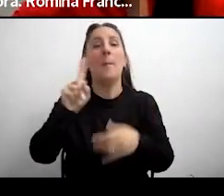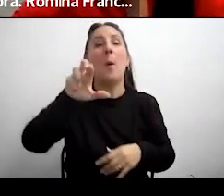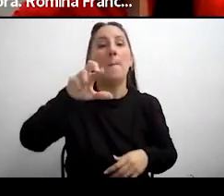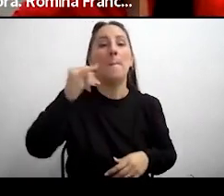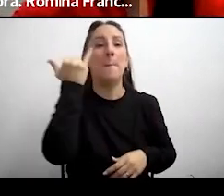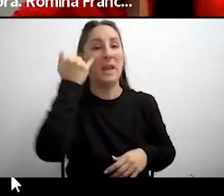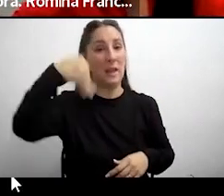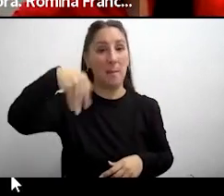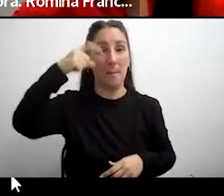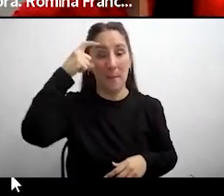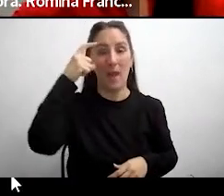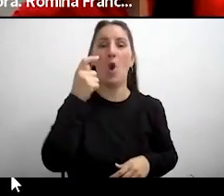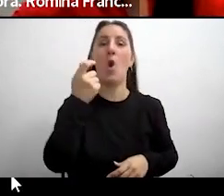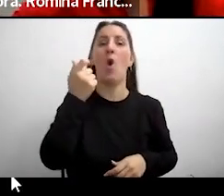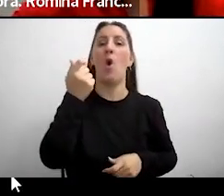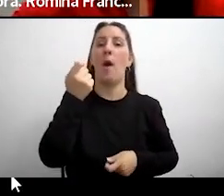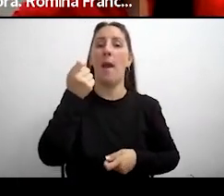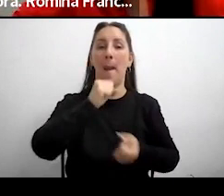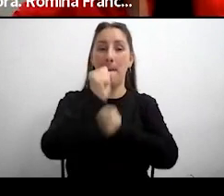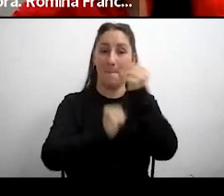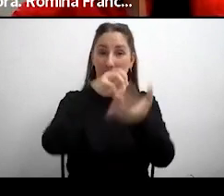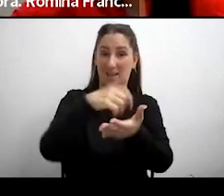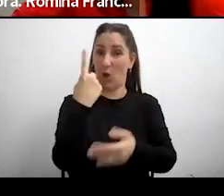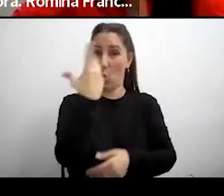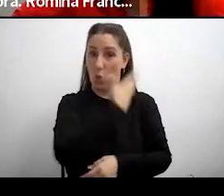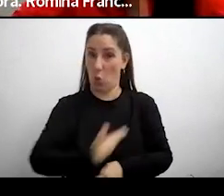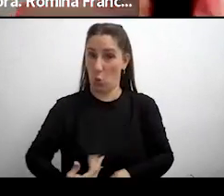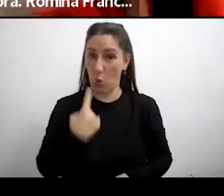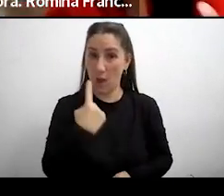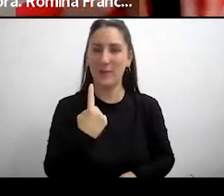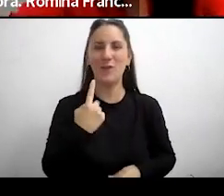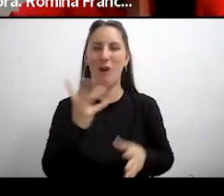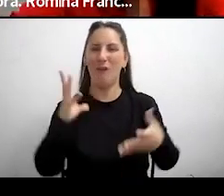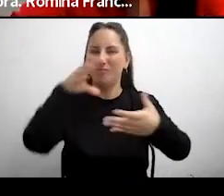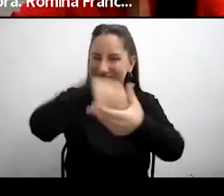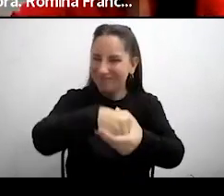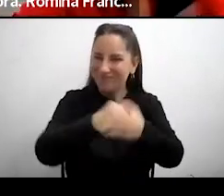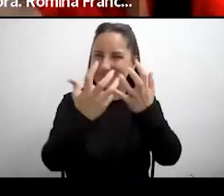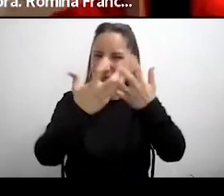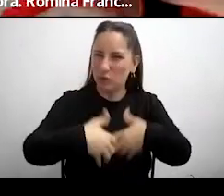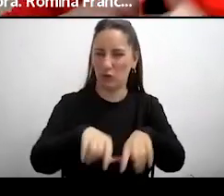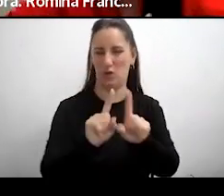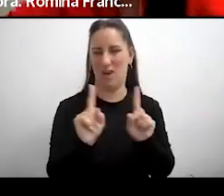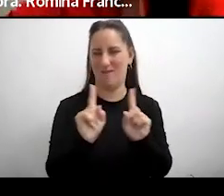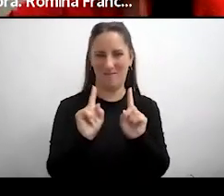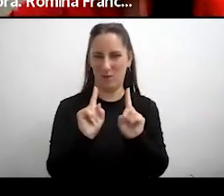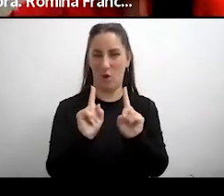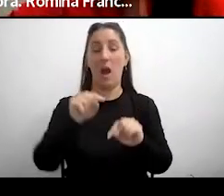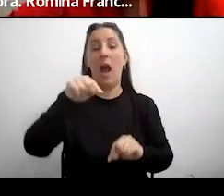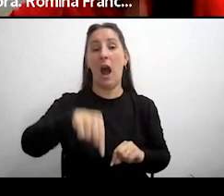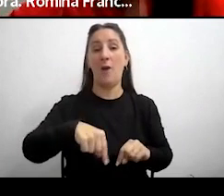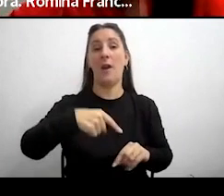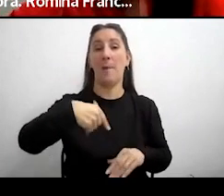es la unipersonal, dudo que sea de aplicación, por lo cual tener en cuenta que ahora cuando veamos